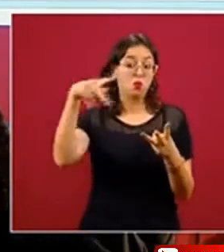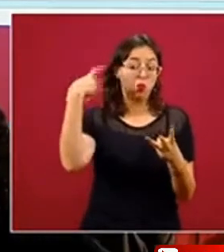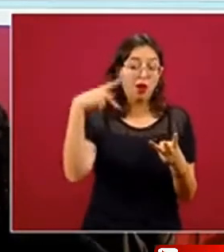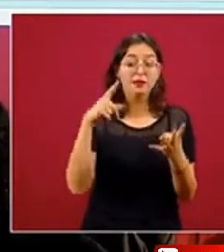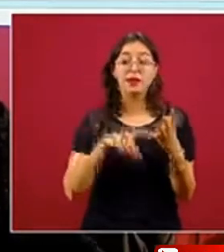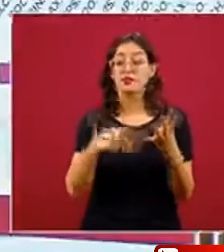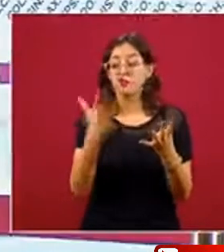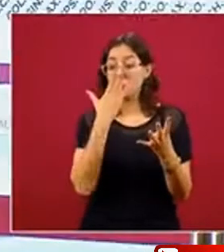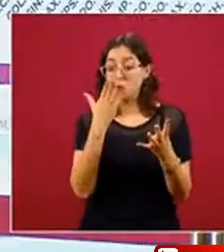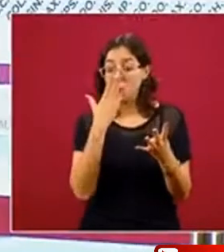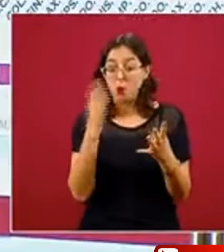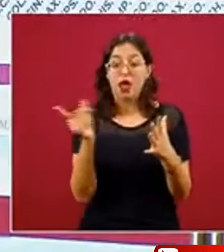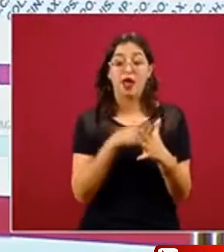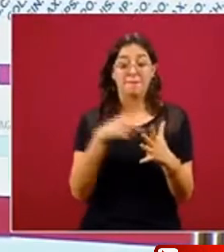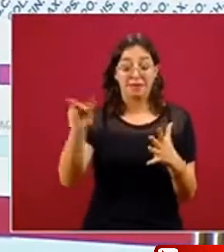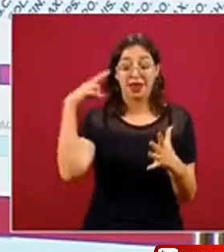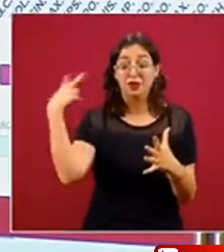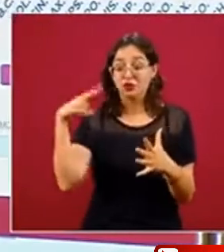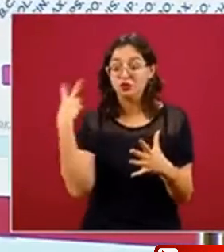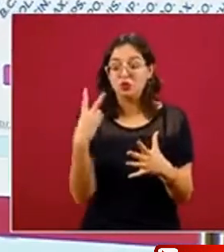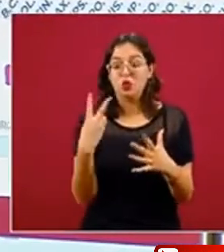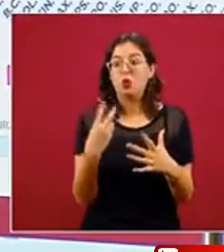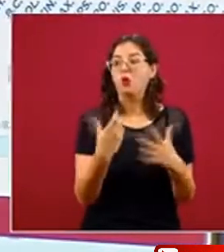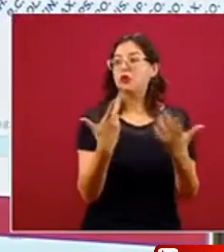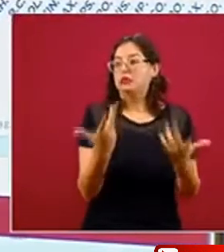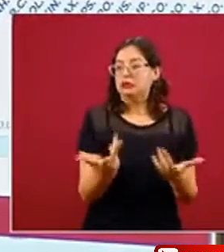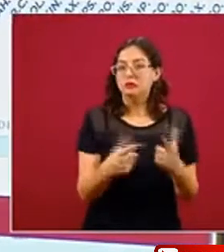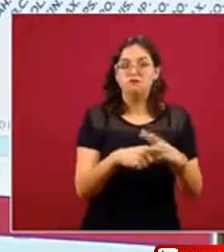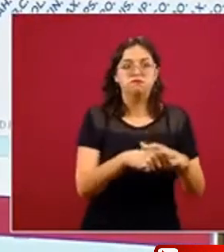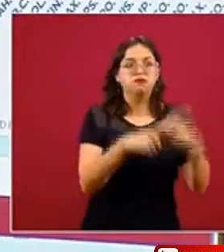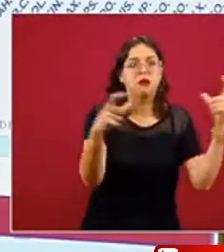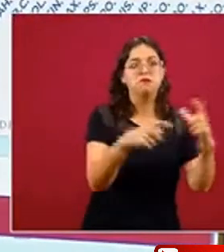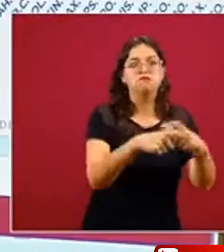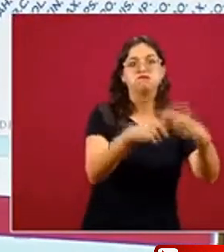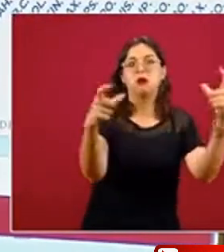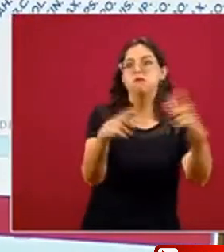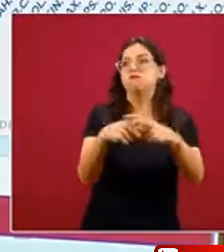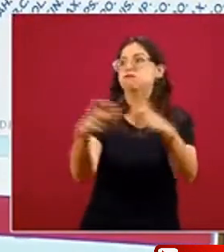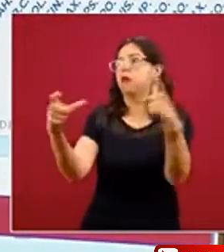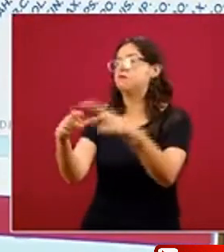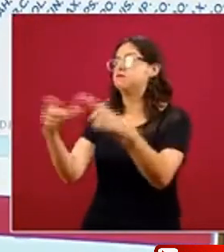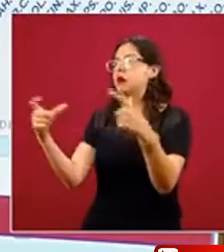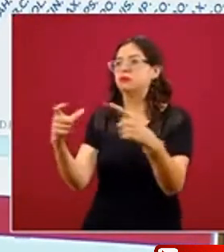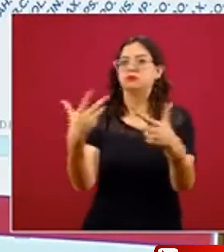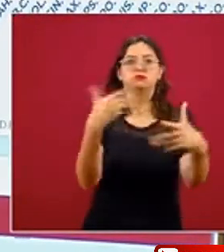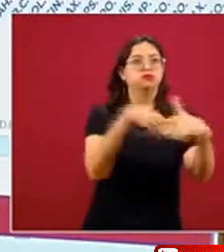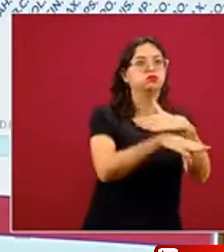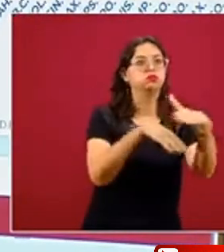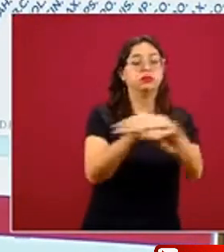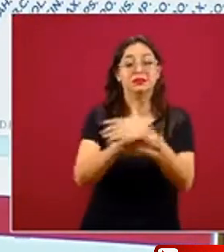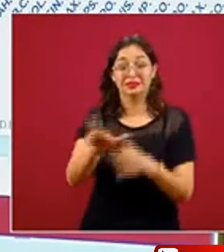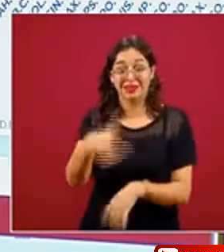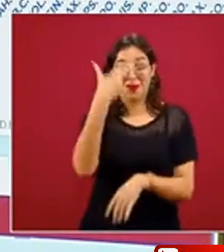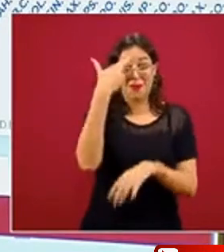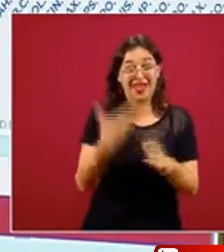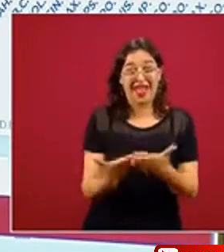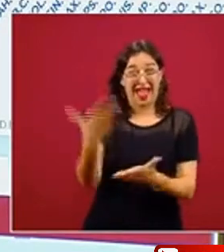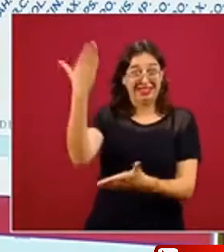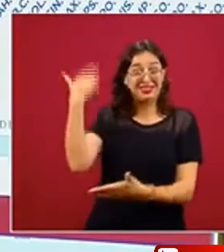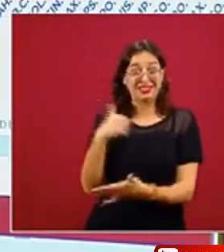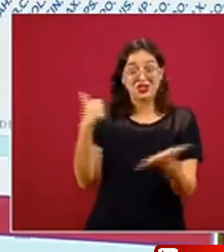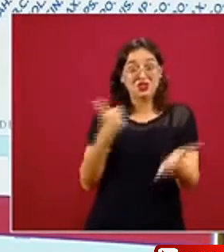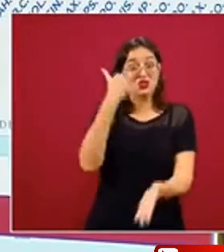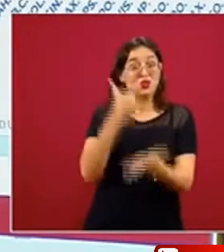las siguientes, y ahí está el orden de ocupación. Recuerden que la Ciudad de México en un momento dado fue la primera, y durante